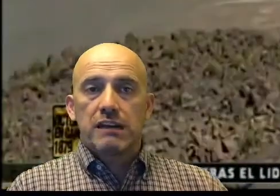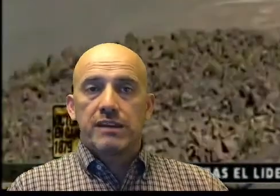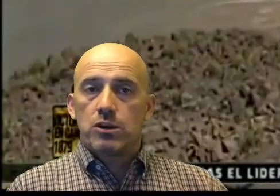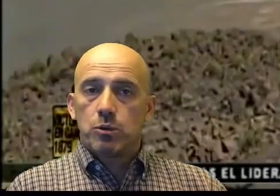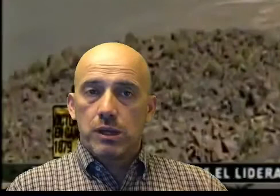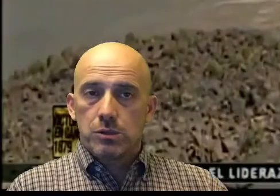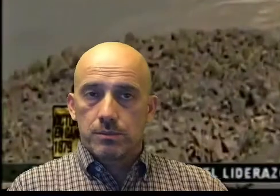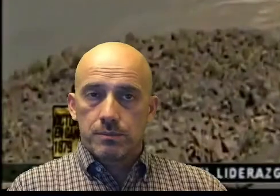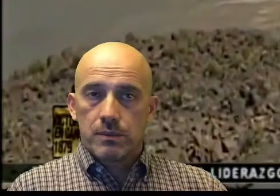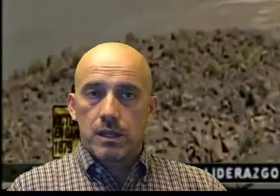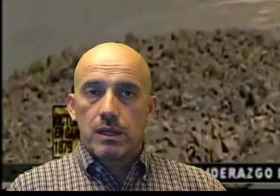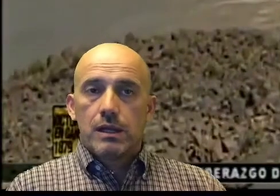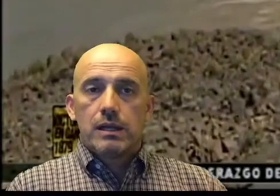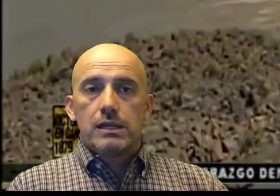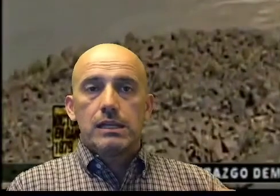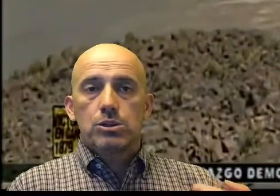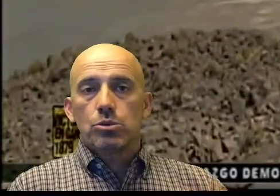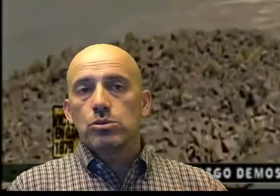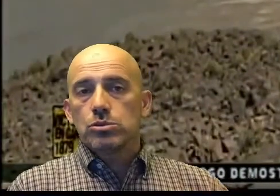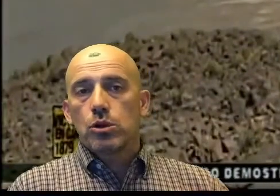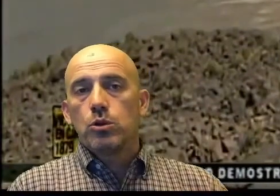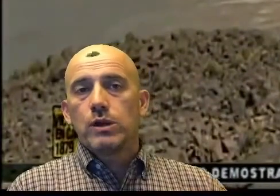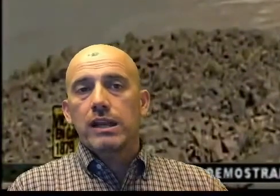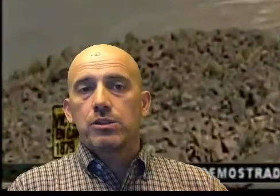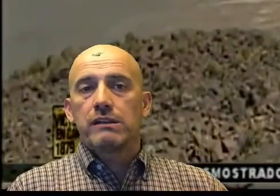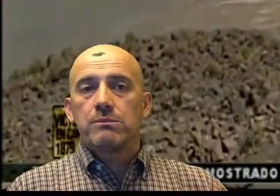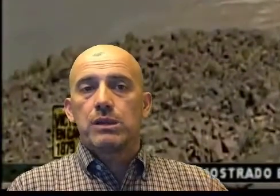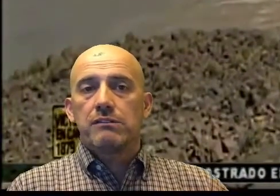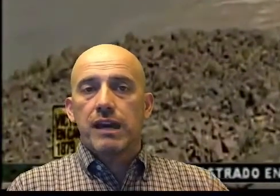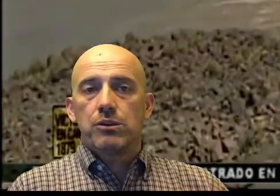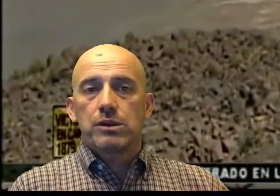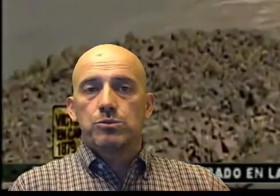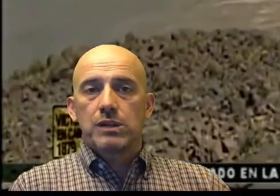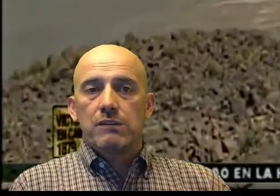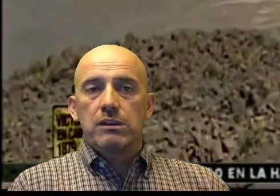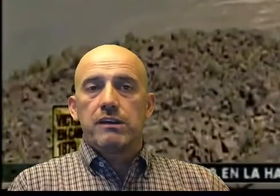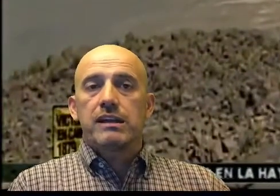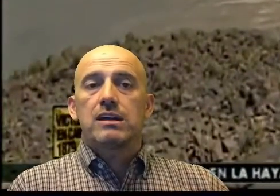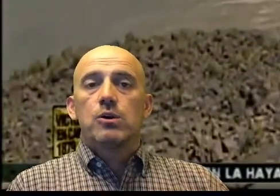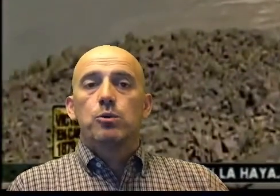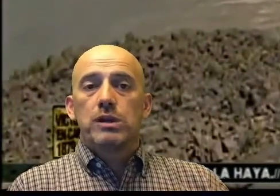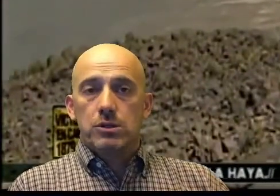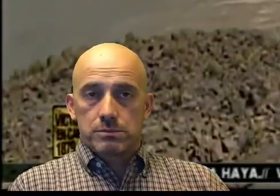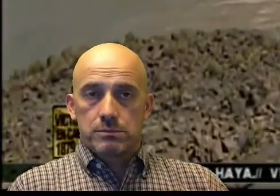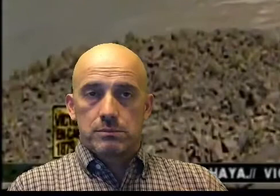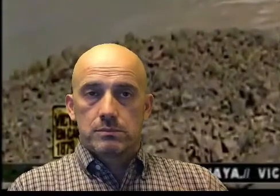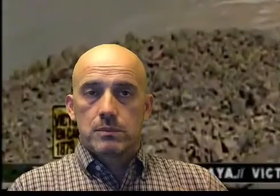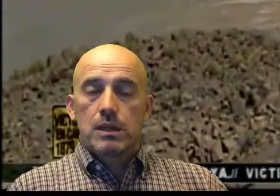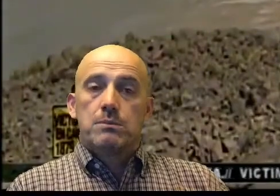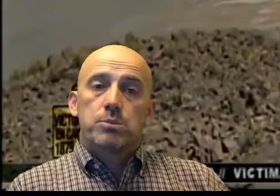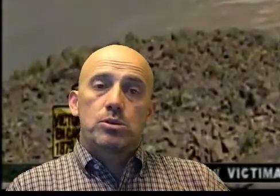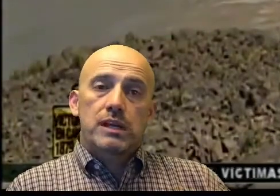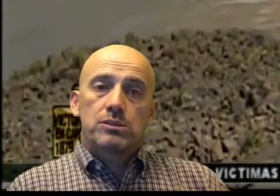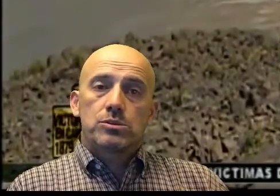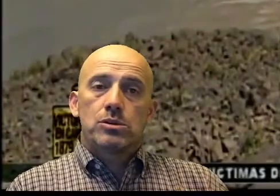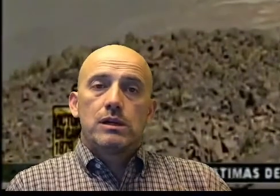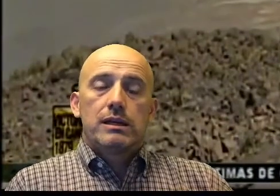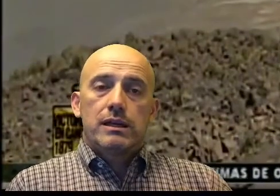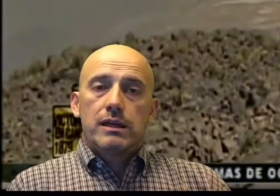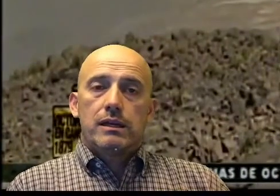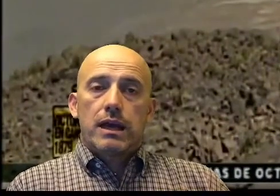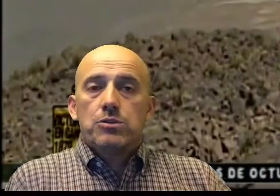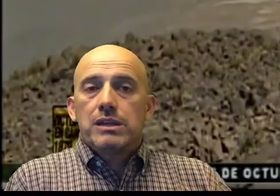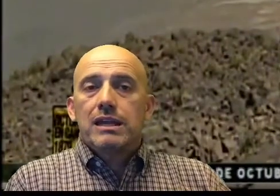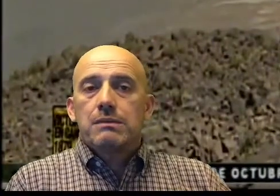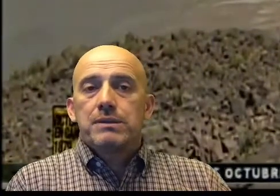bolivianos que habían huido y todos los lugares no habían bolivianos y autoridades niveles huyeron por lo tanto